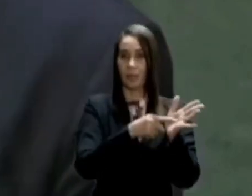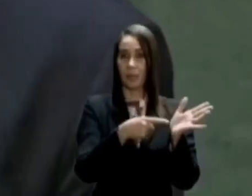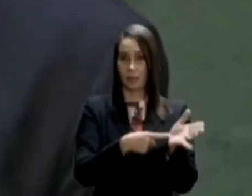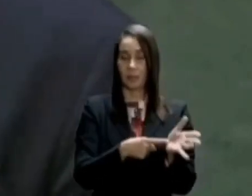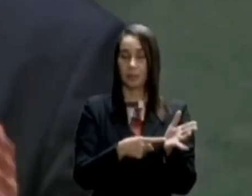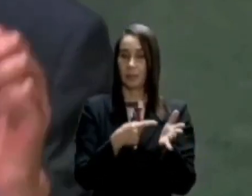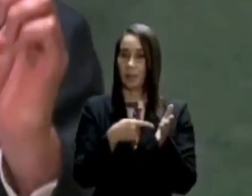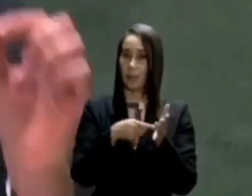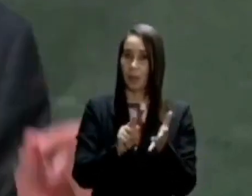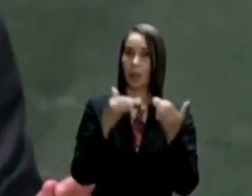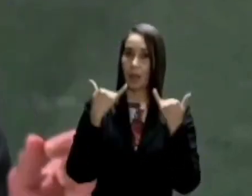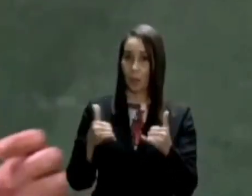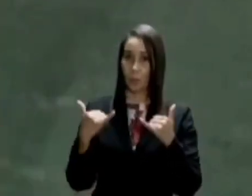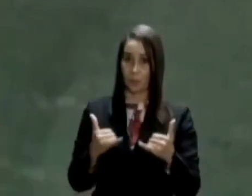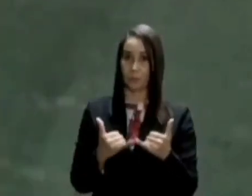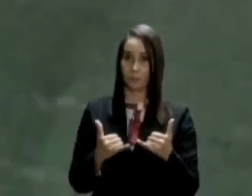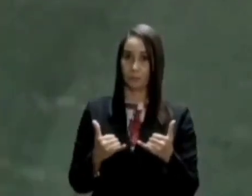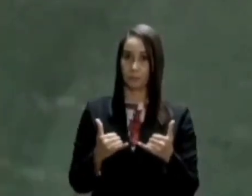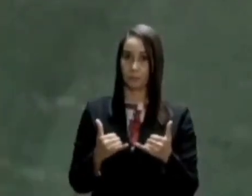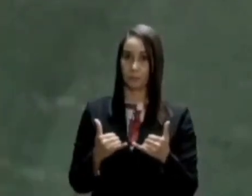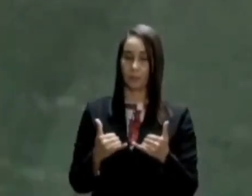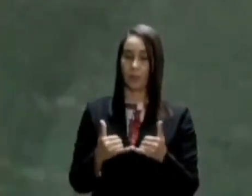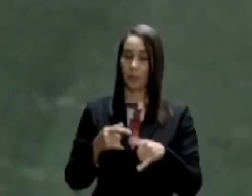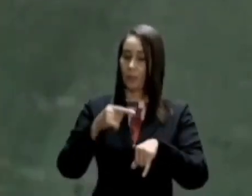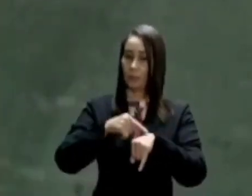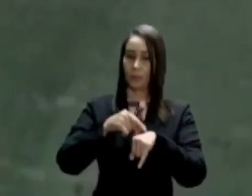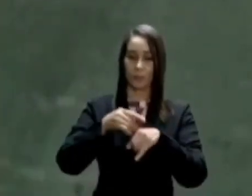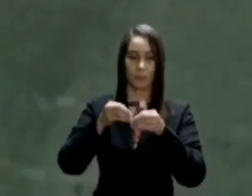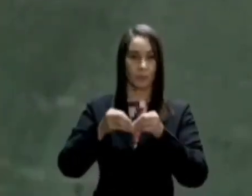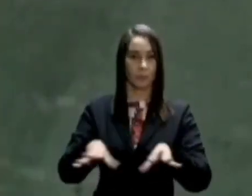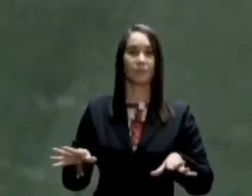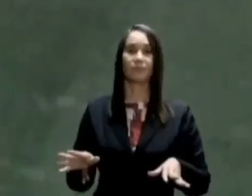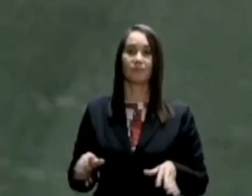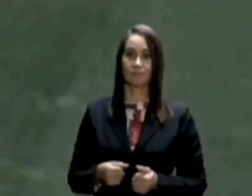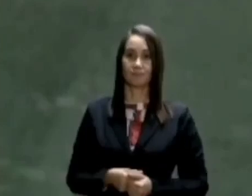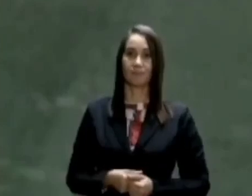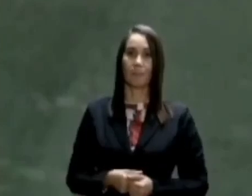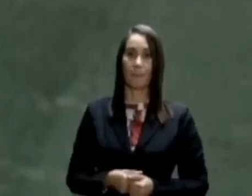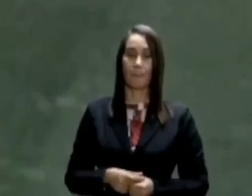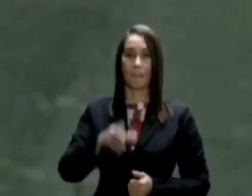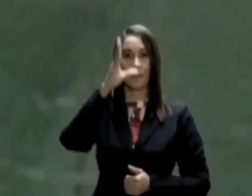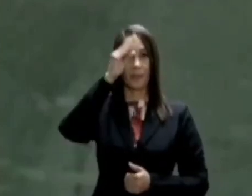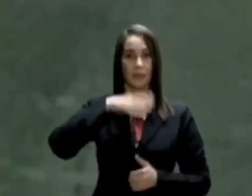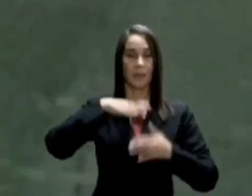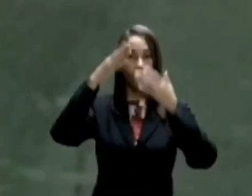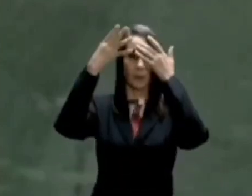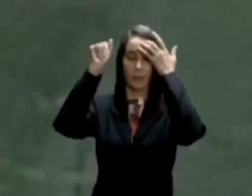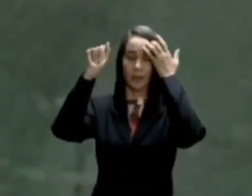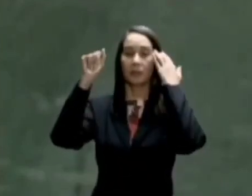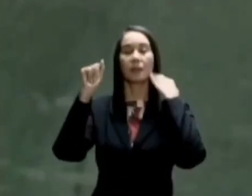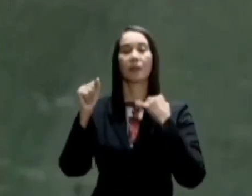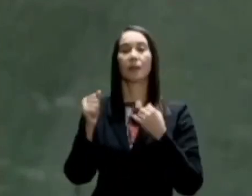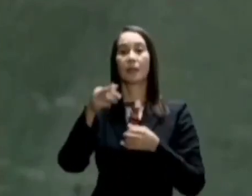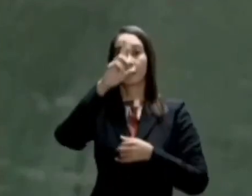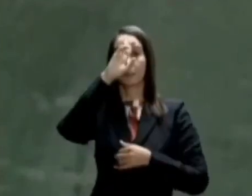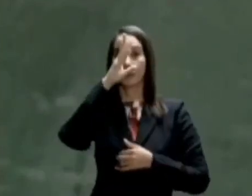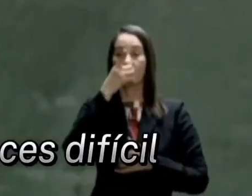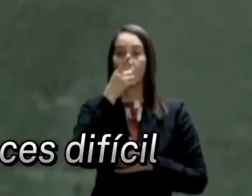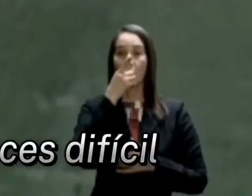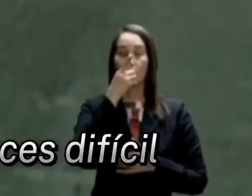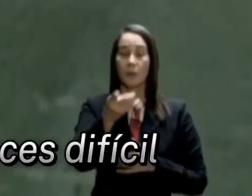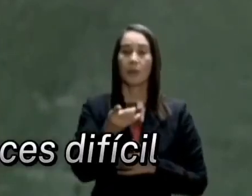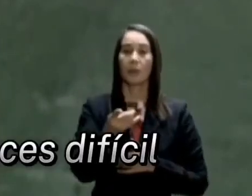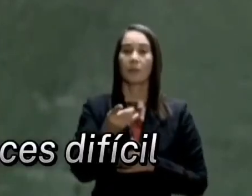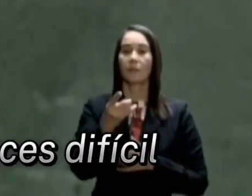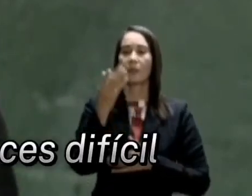dicha resolución ahora porque el tiempo se agotó señor presidente República Dominicana